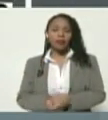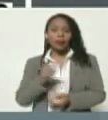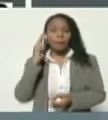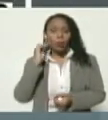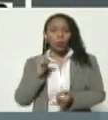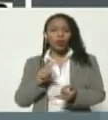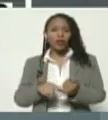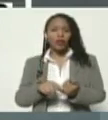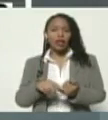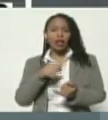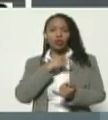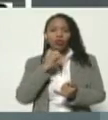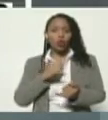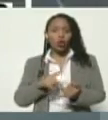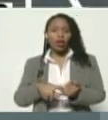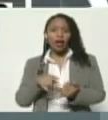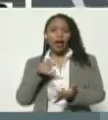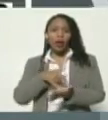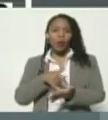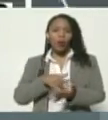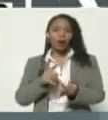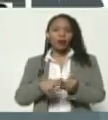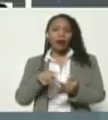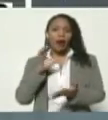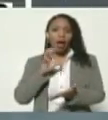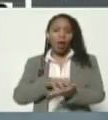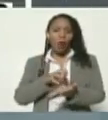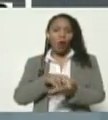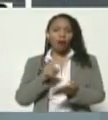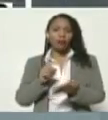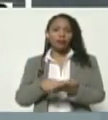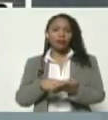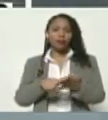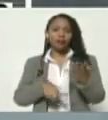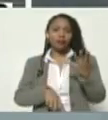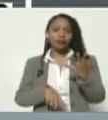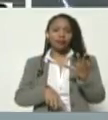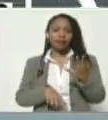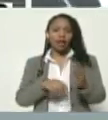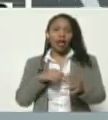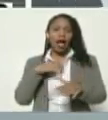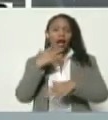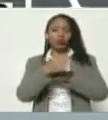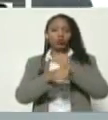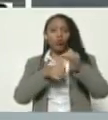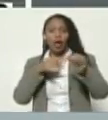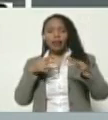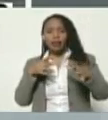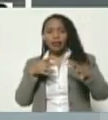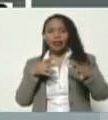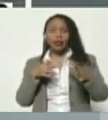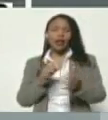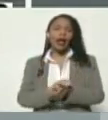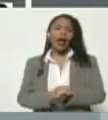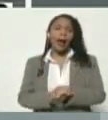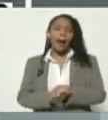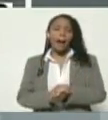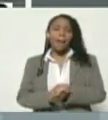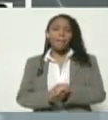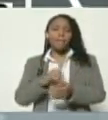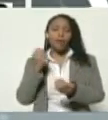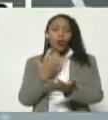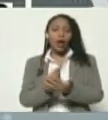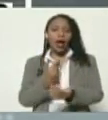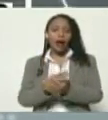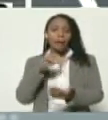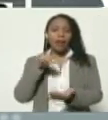en Zulia, en Carabobo, en Aragua, en Anzoátegui, en Monagas, en Miranda, en La